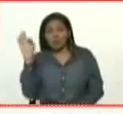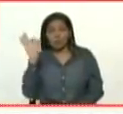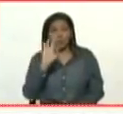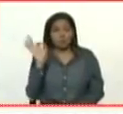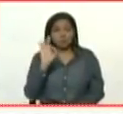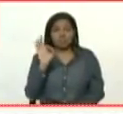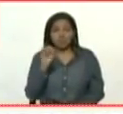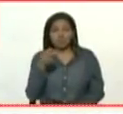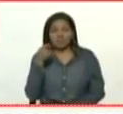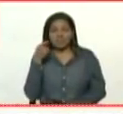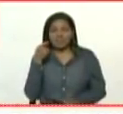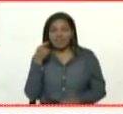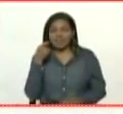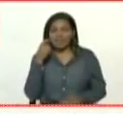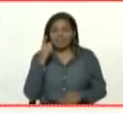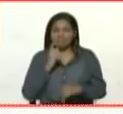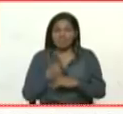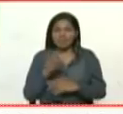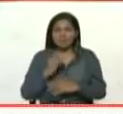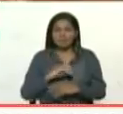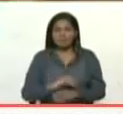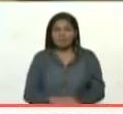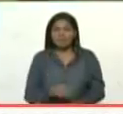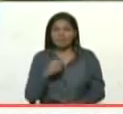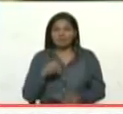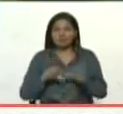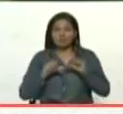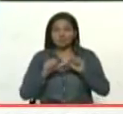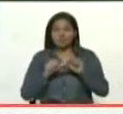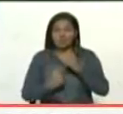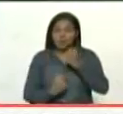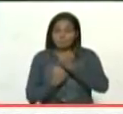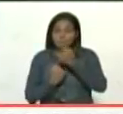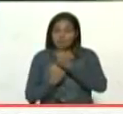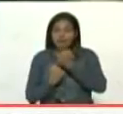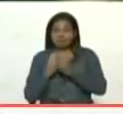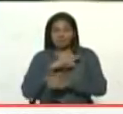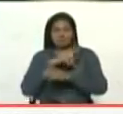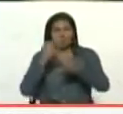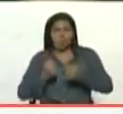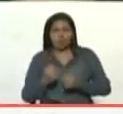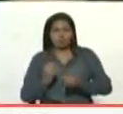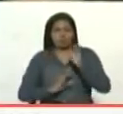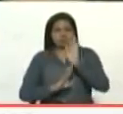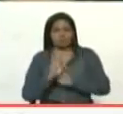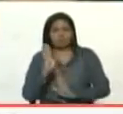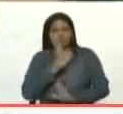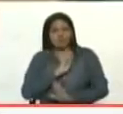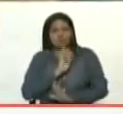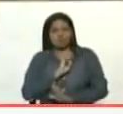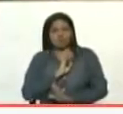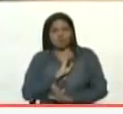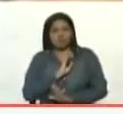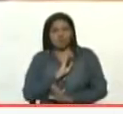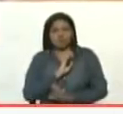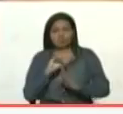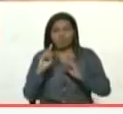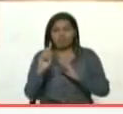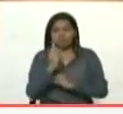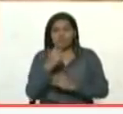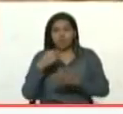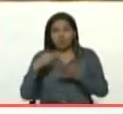0.02% de morosidad. Esto es una base sólida para el crecimiento de las